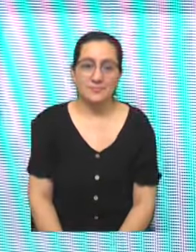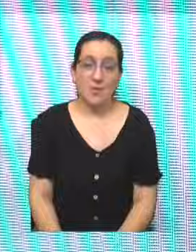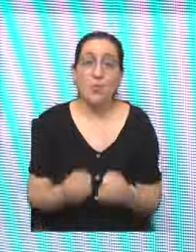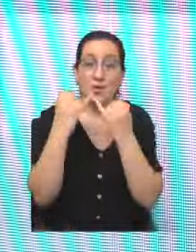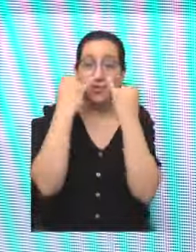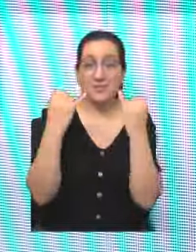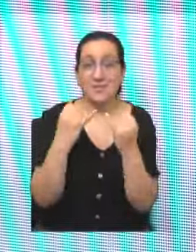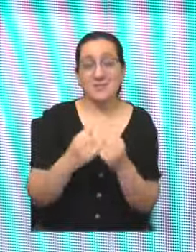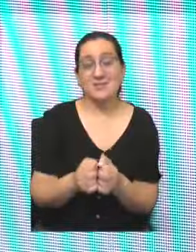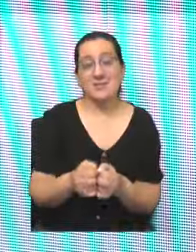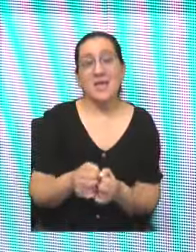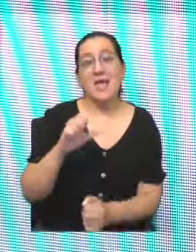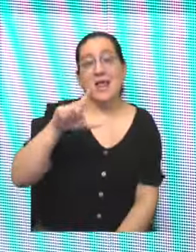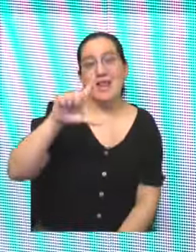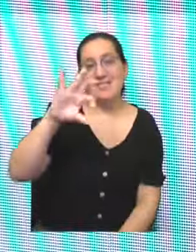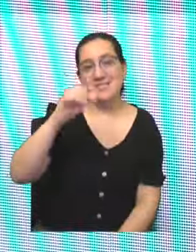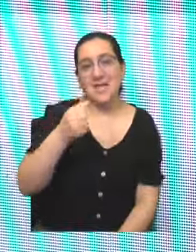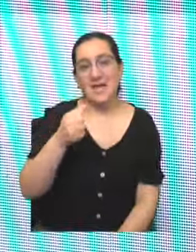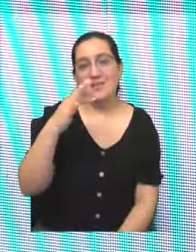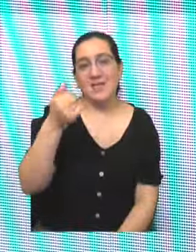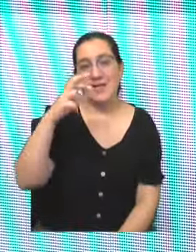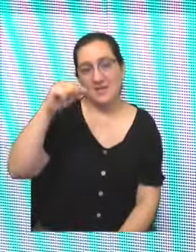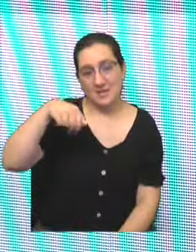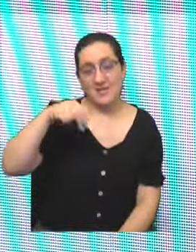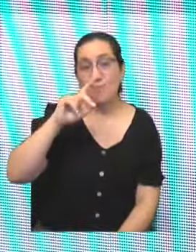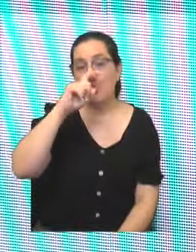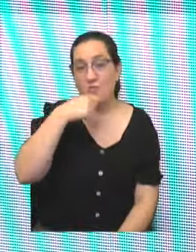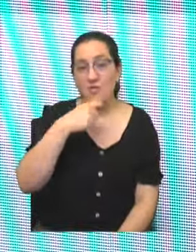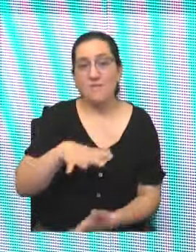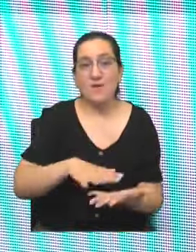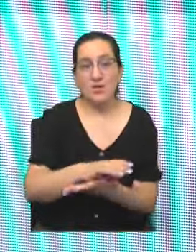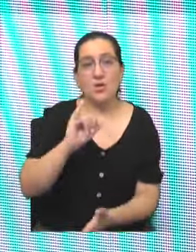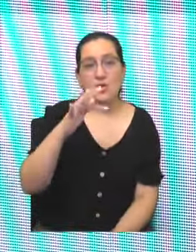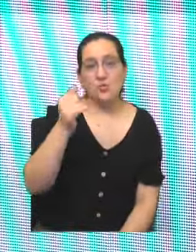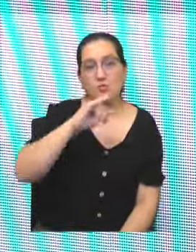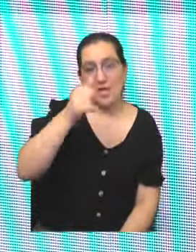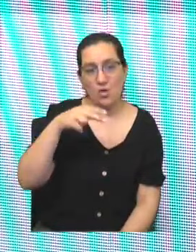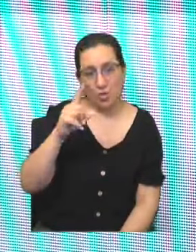Buenos días a todos. Mi nombre es Elsa Tarín. Soy de Montevideo, Barrio Ituzaingó.